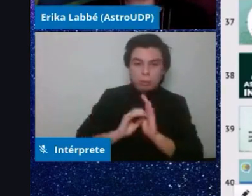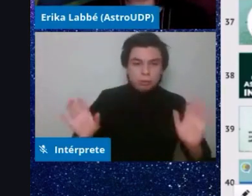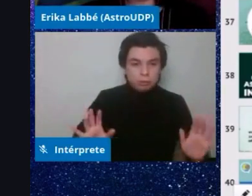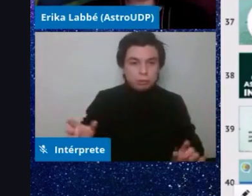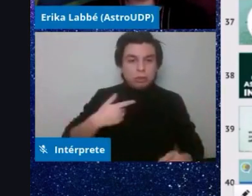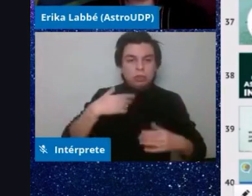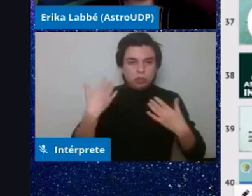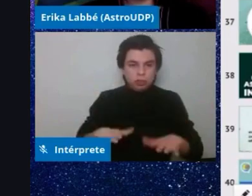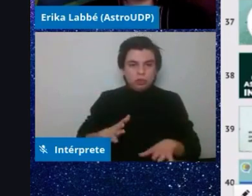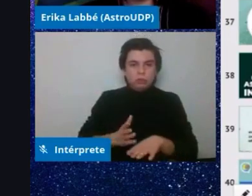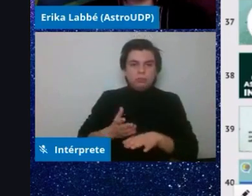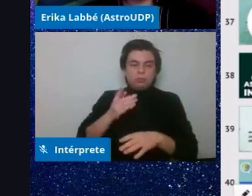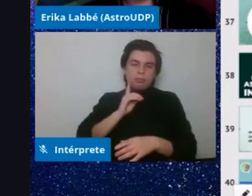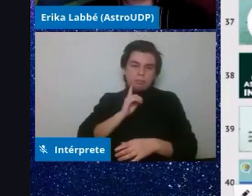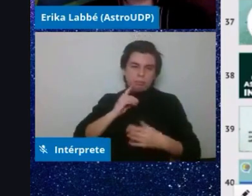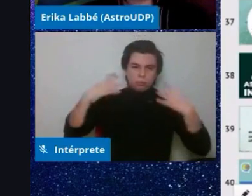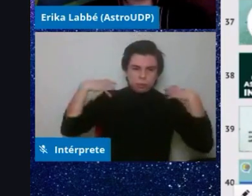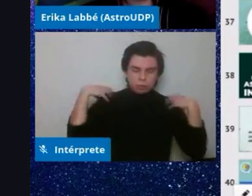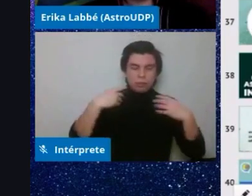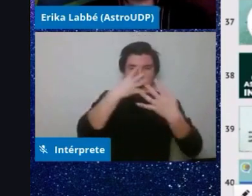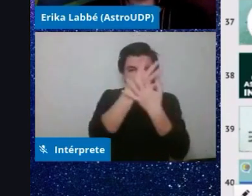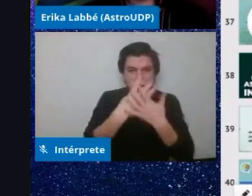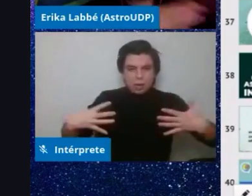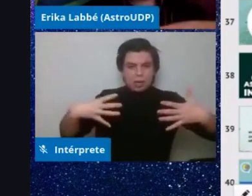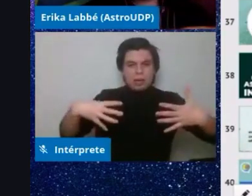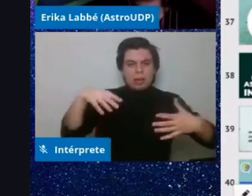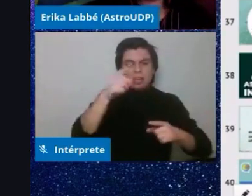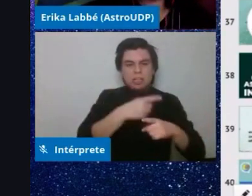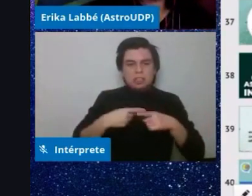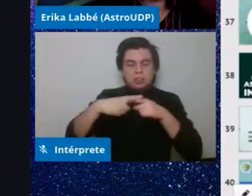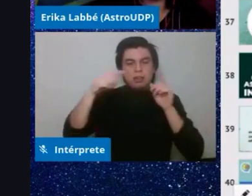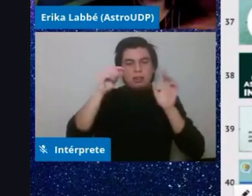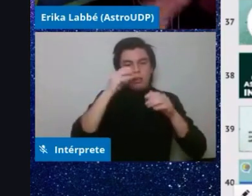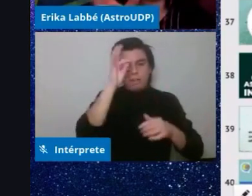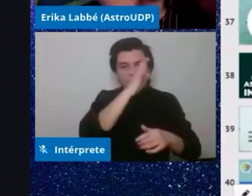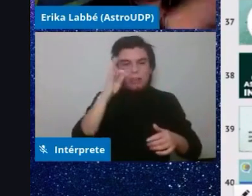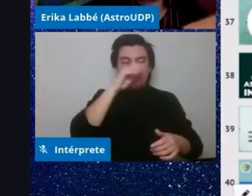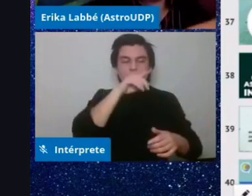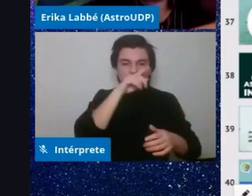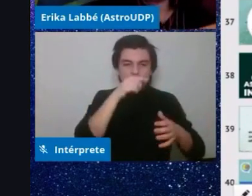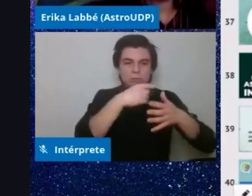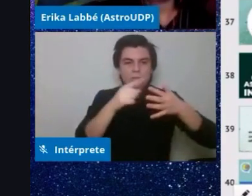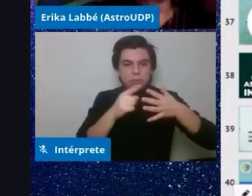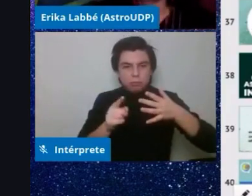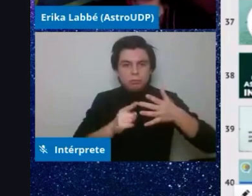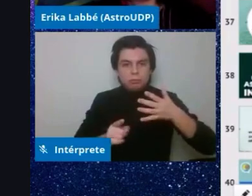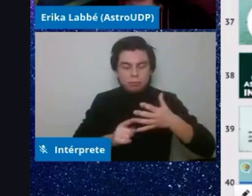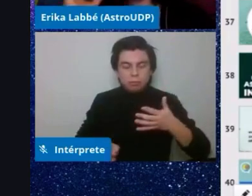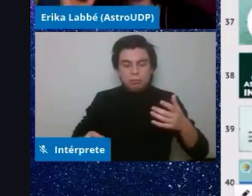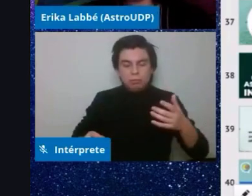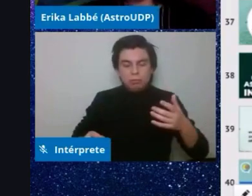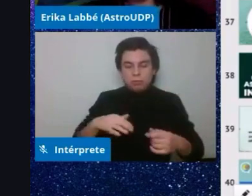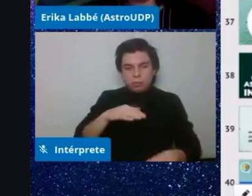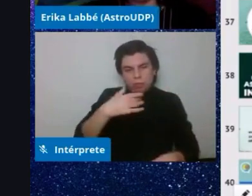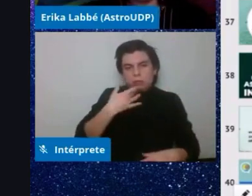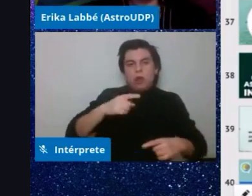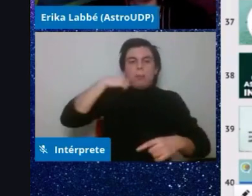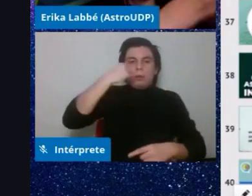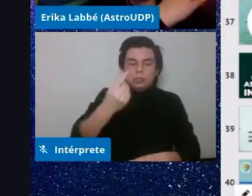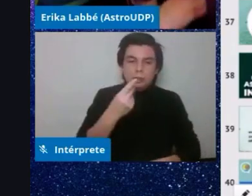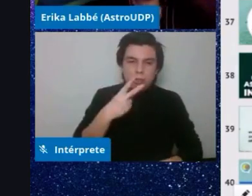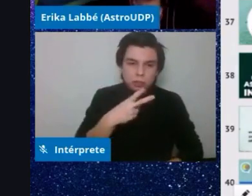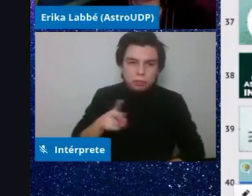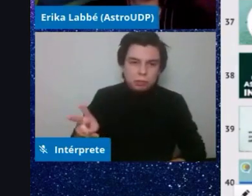núcleo. Igual las próximas 2 semanas no voy a estar muy activa porque me tocan vacaciones. Pero si me escriben